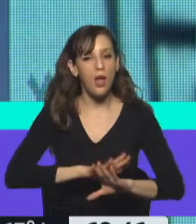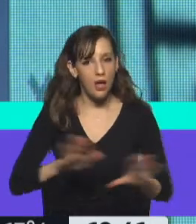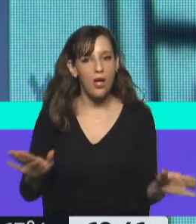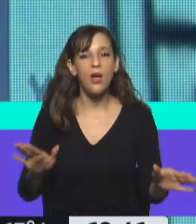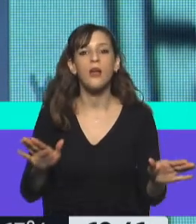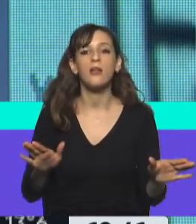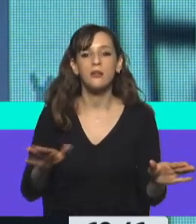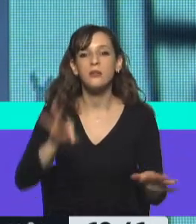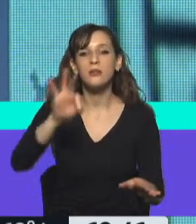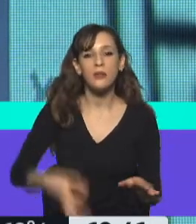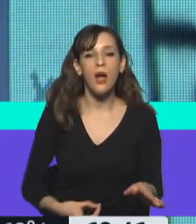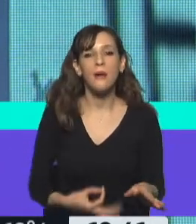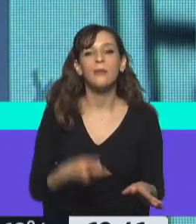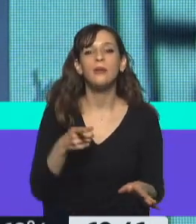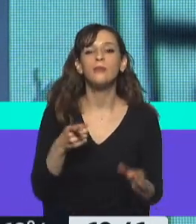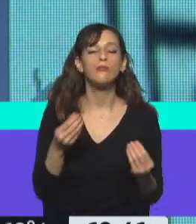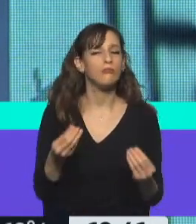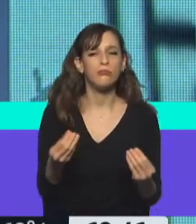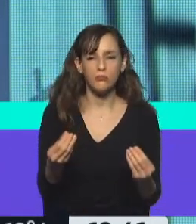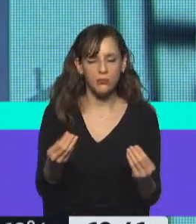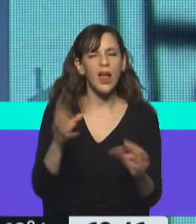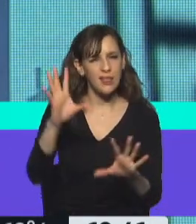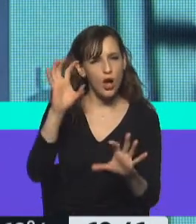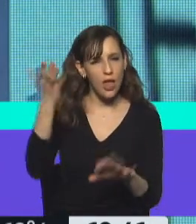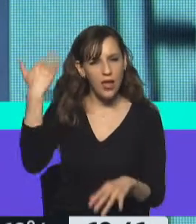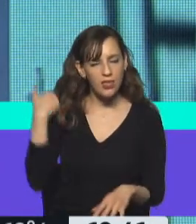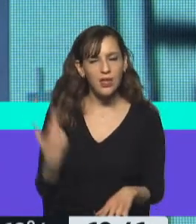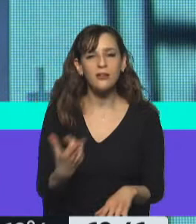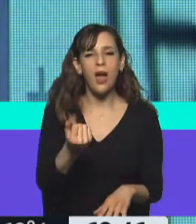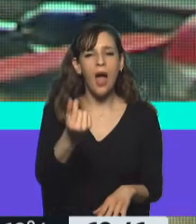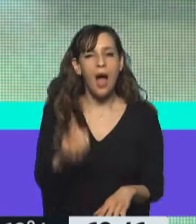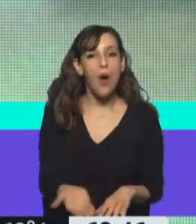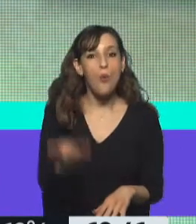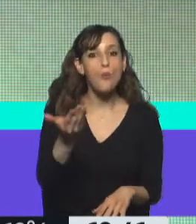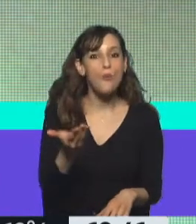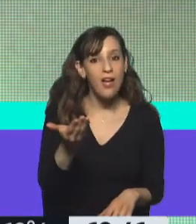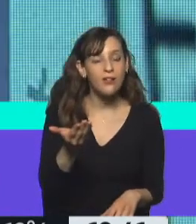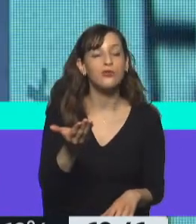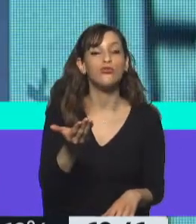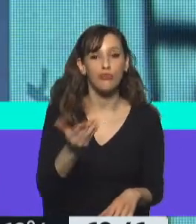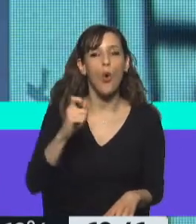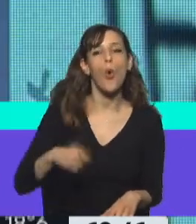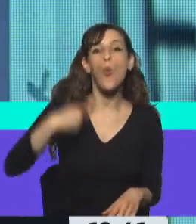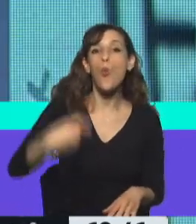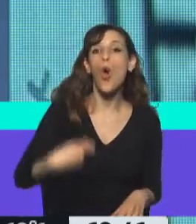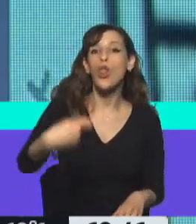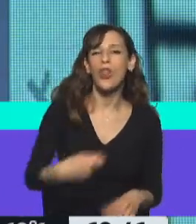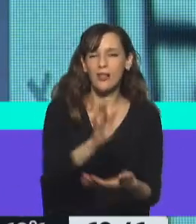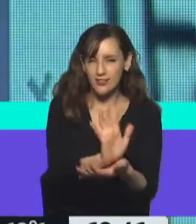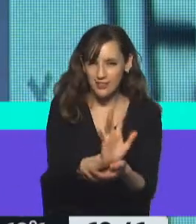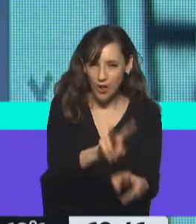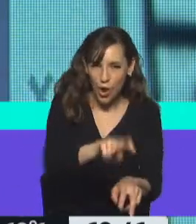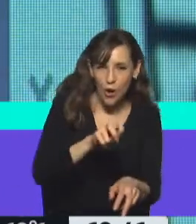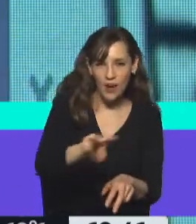criterio que se ha planteado es que vos te acordás que se dio un aumento en cuotas ésta llegaba en el mes de febrero